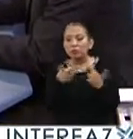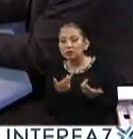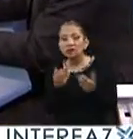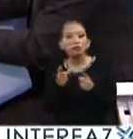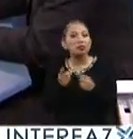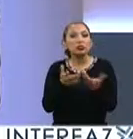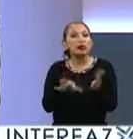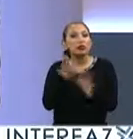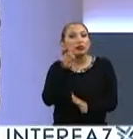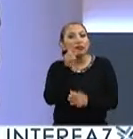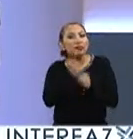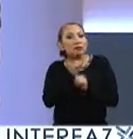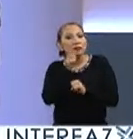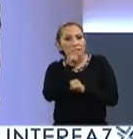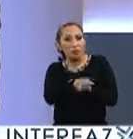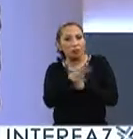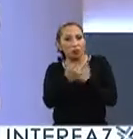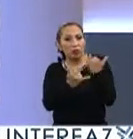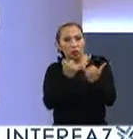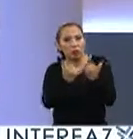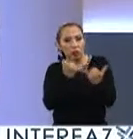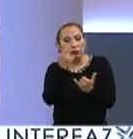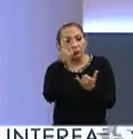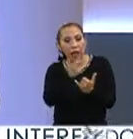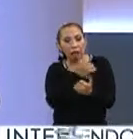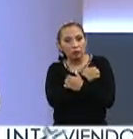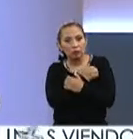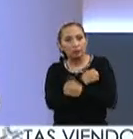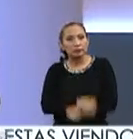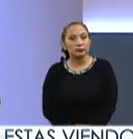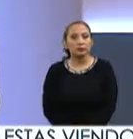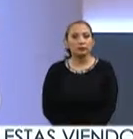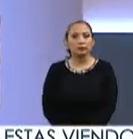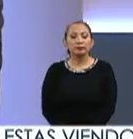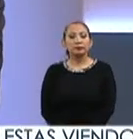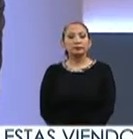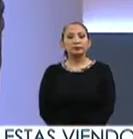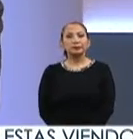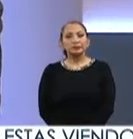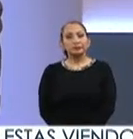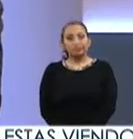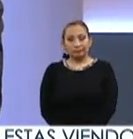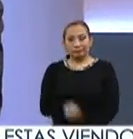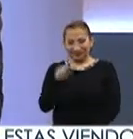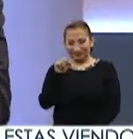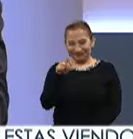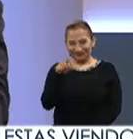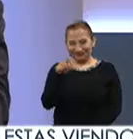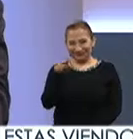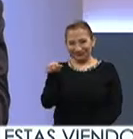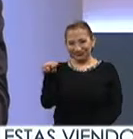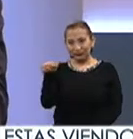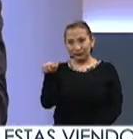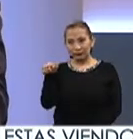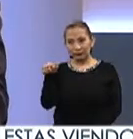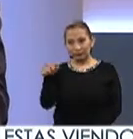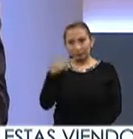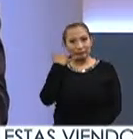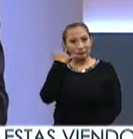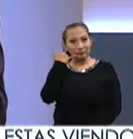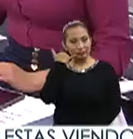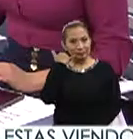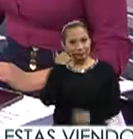revistas? ¿O dónde pueden ellos acercarse para llegar a los juegos adecuados? Bueno, precisamente en los